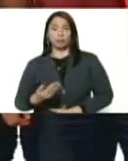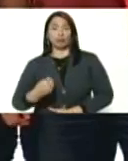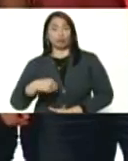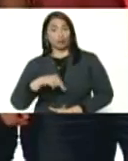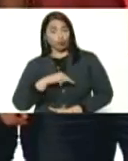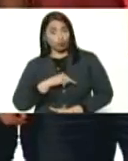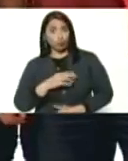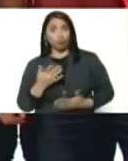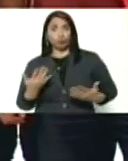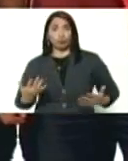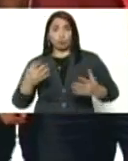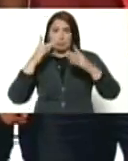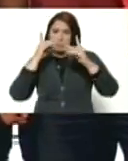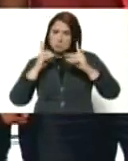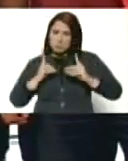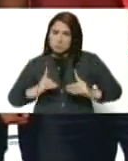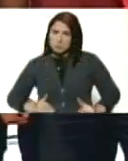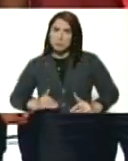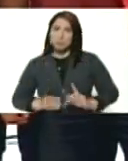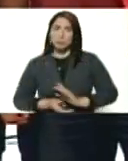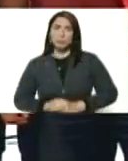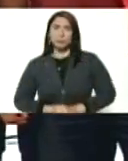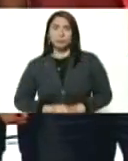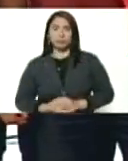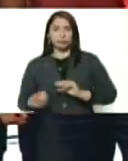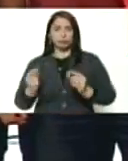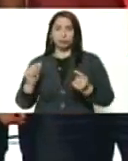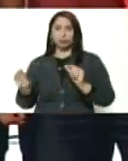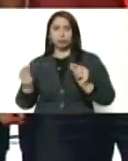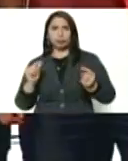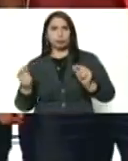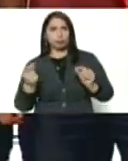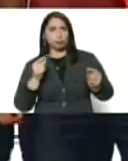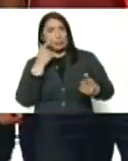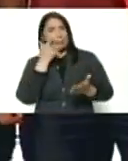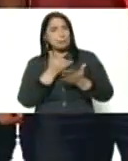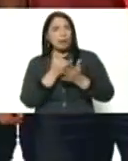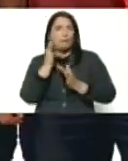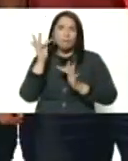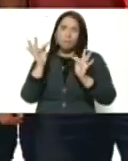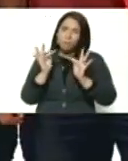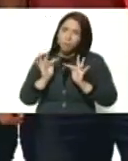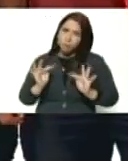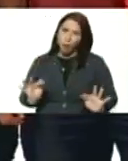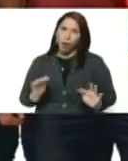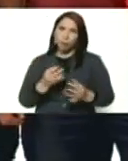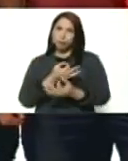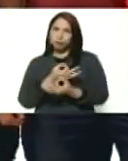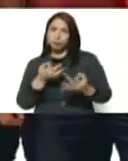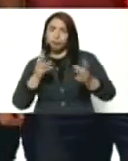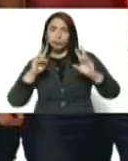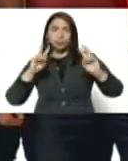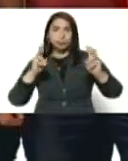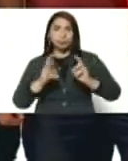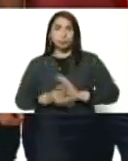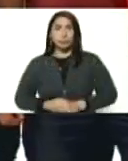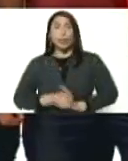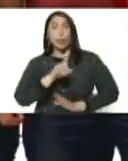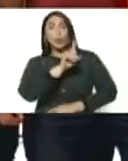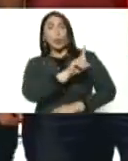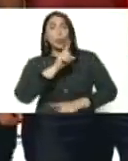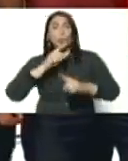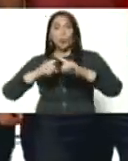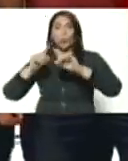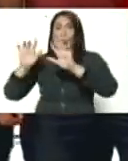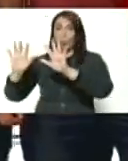lo hemos decidido así, y va a ser discutido para ver la forma exacta, está el tema de el 1x10,